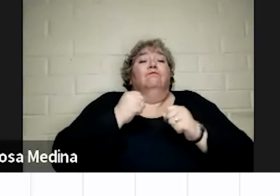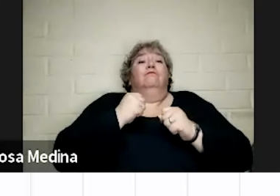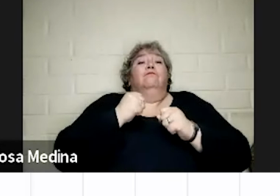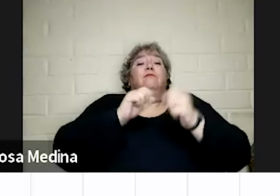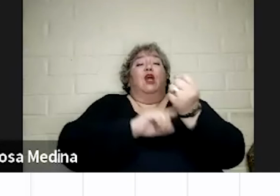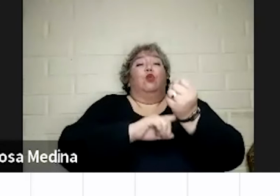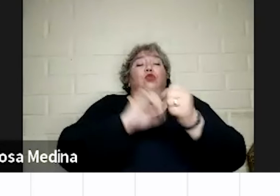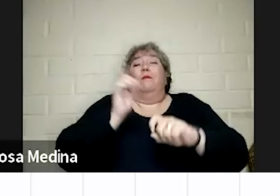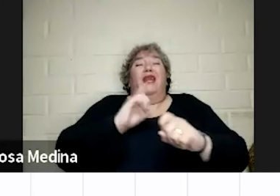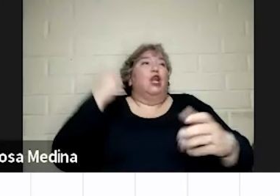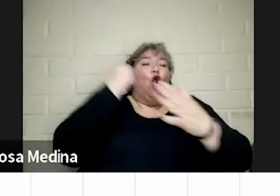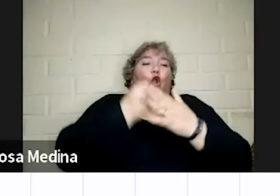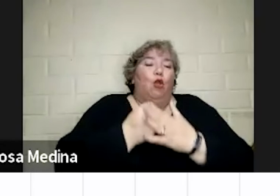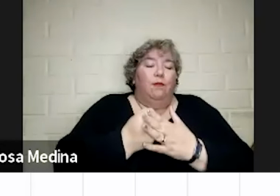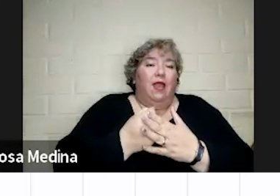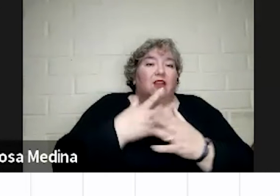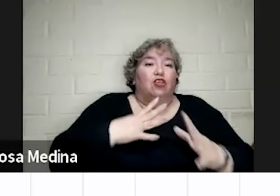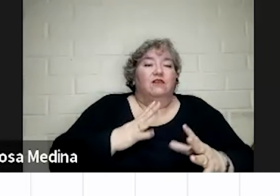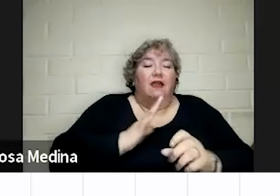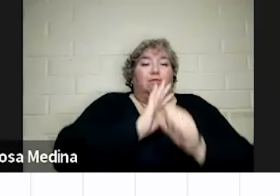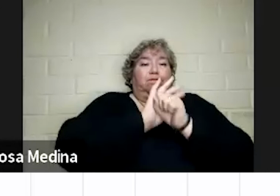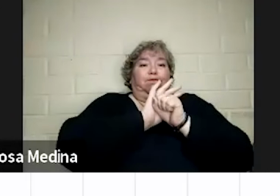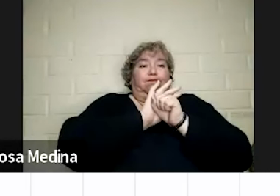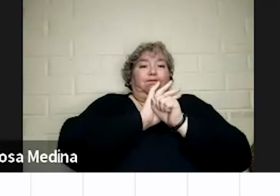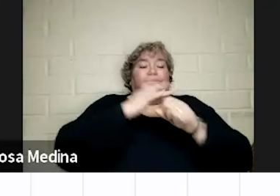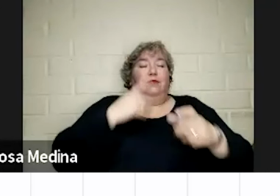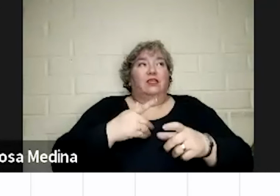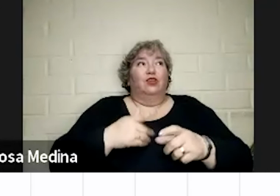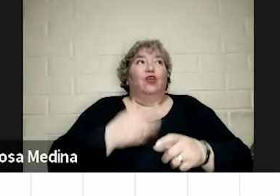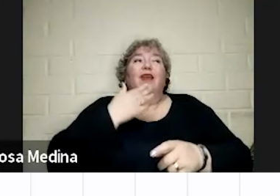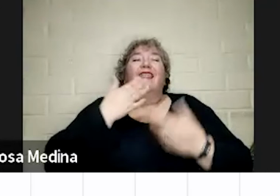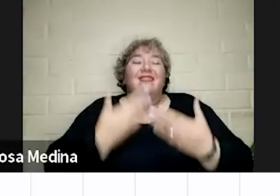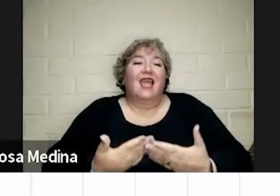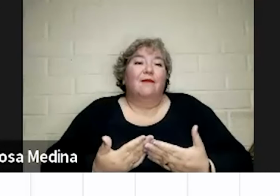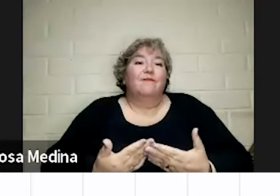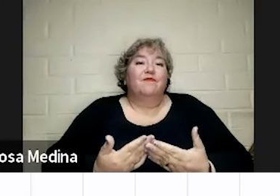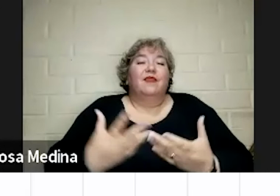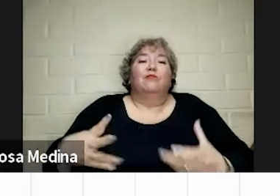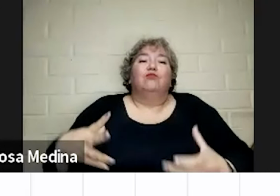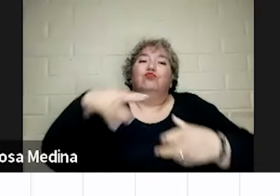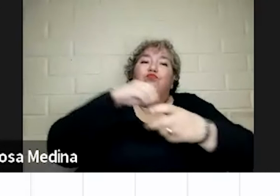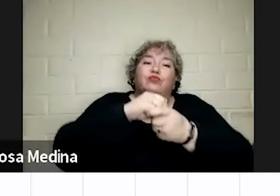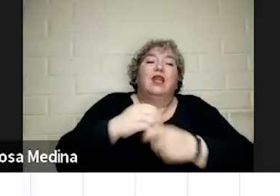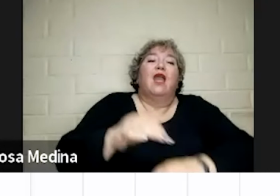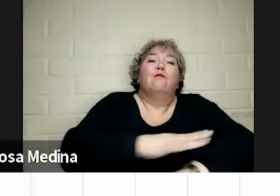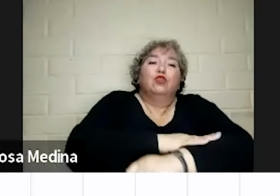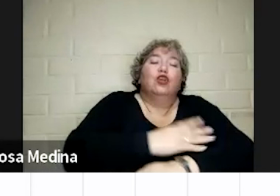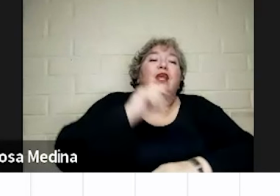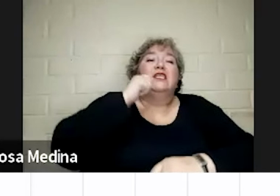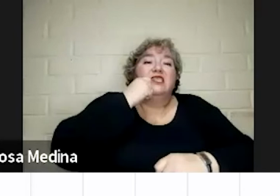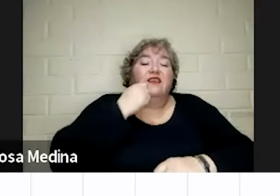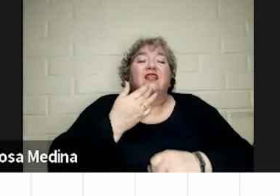su compañero. Va a inhibir, ¿cierto? Y esto está completamente inserto en una situación emocionalmente significativa porque el niño